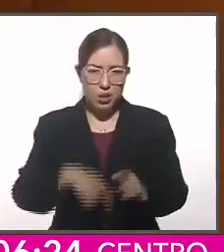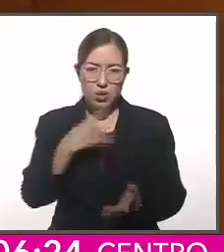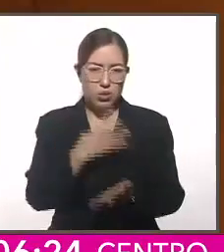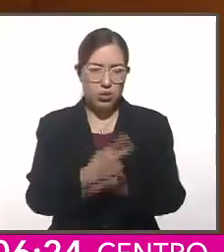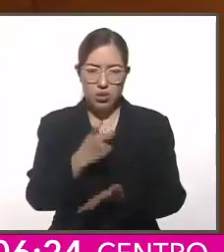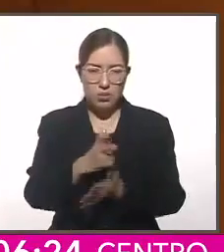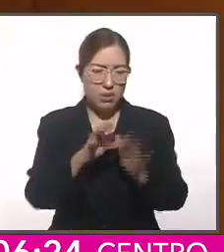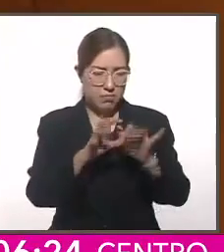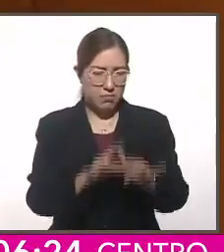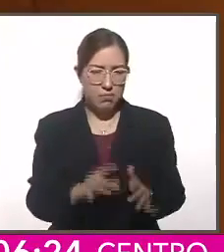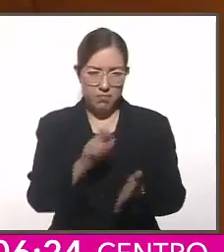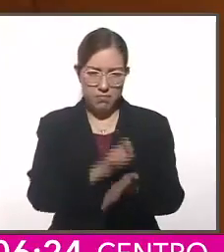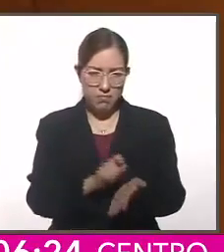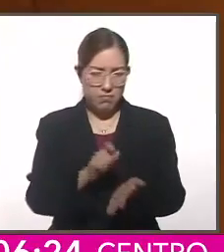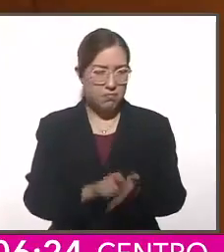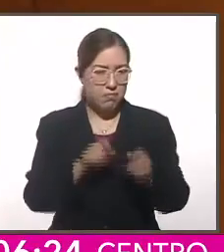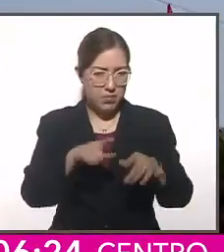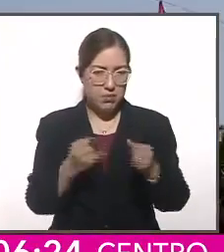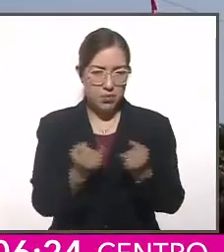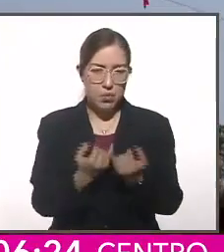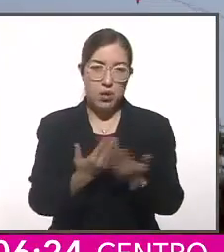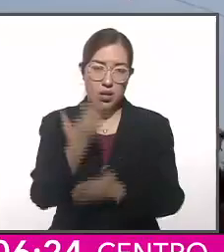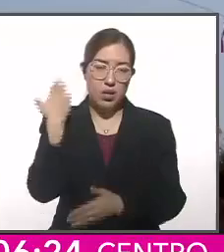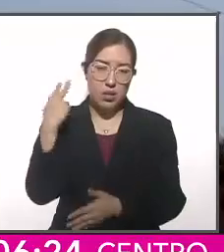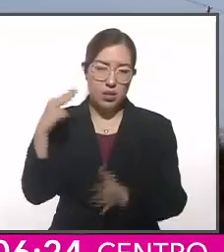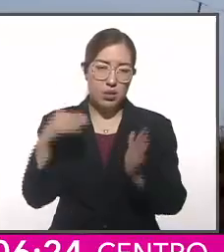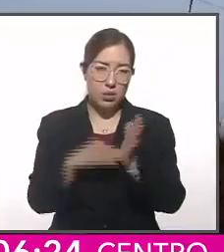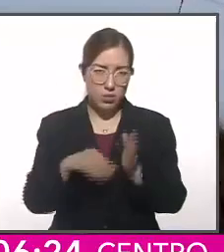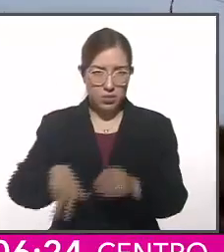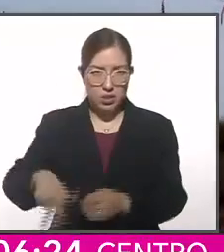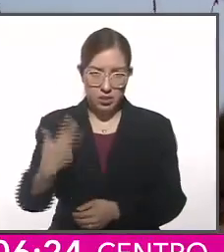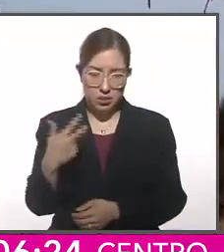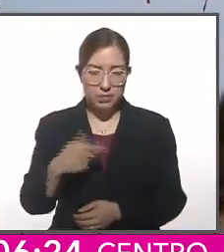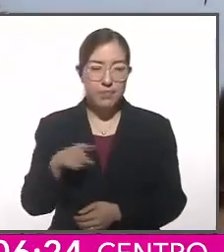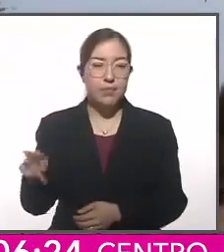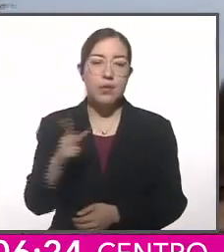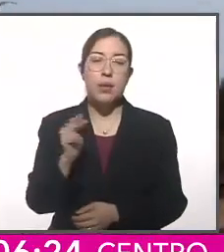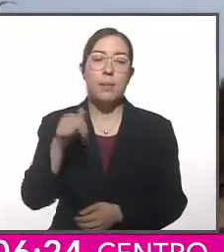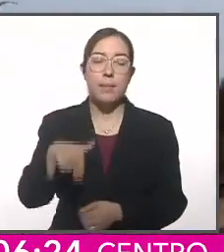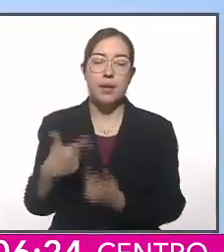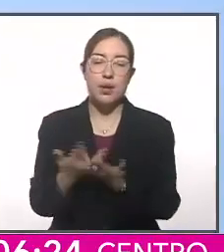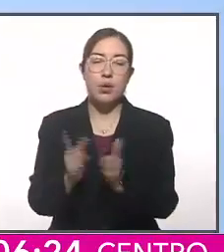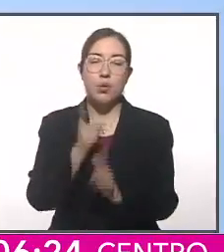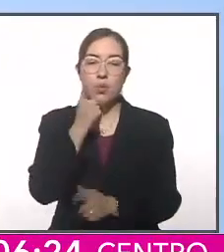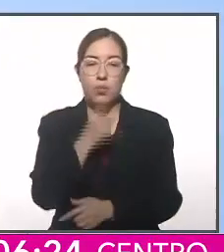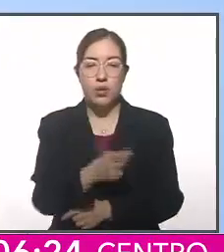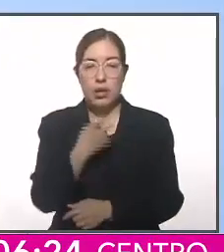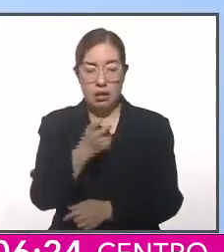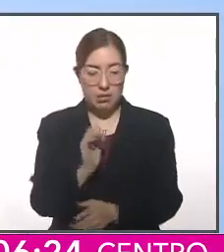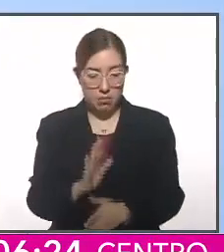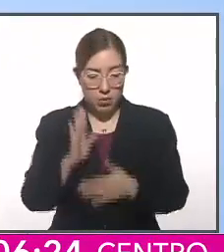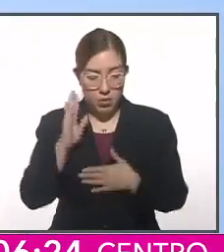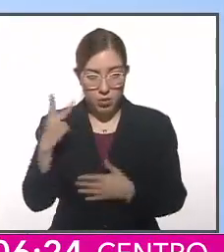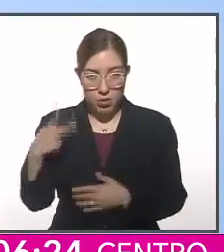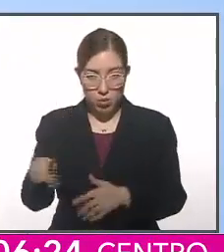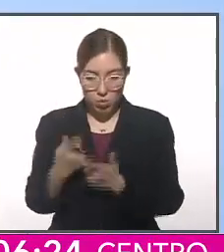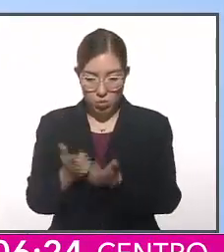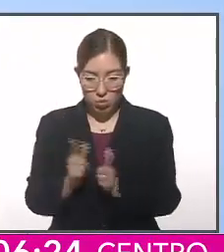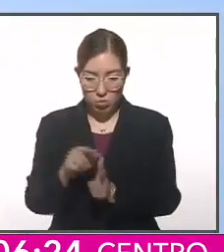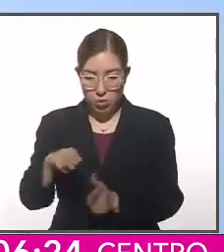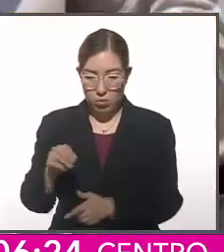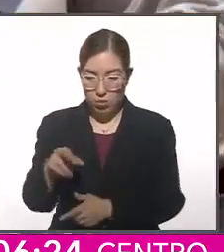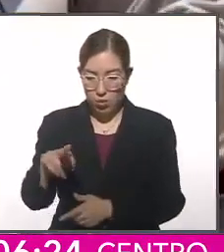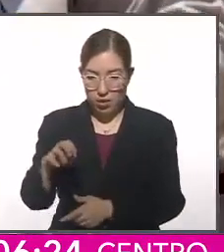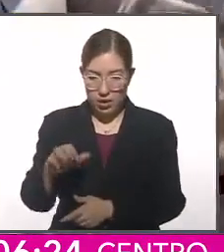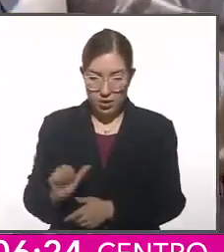escrita sobre de la reforma del 2013. El PAN también señaló que la promesa de Morena de que los precios